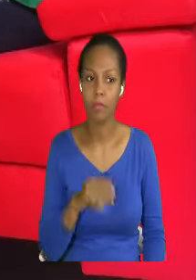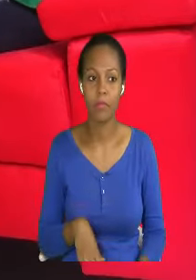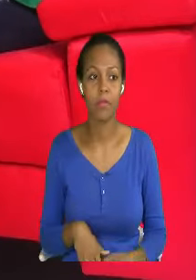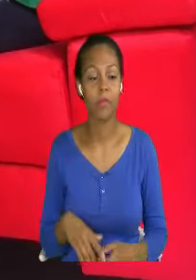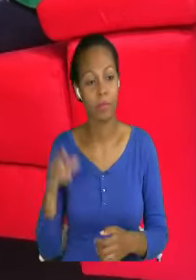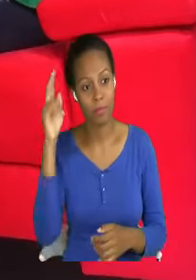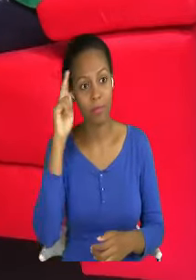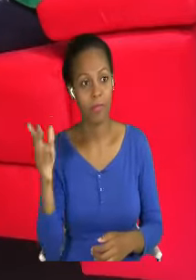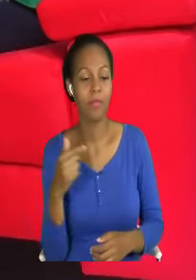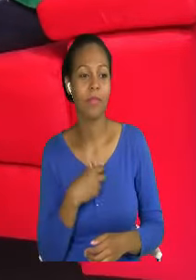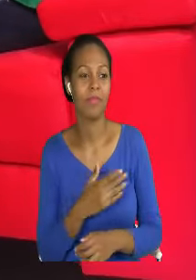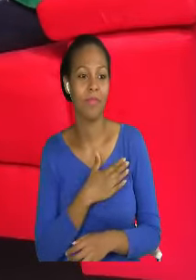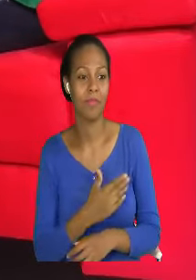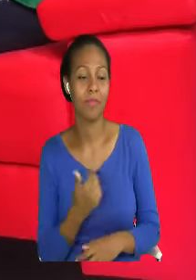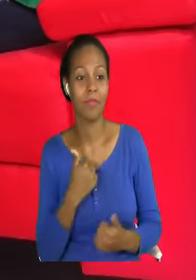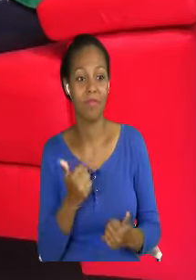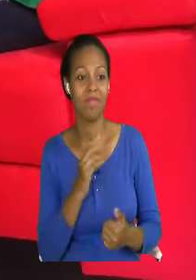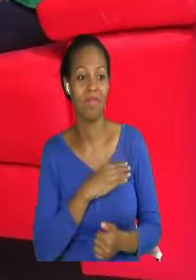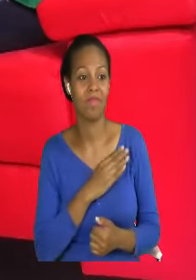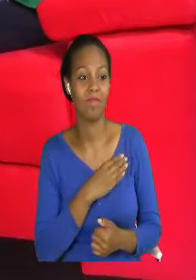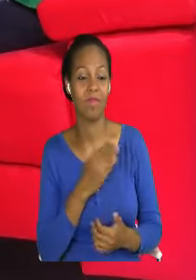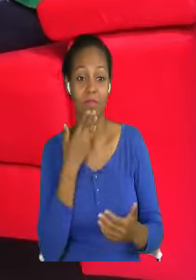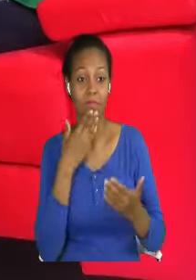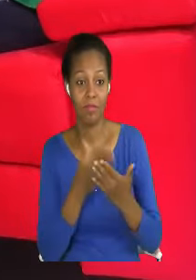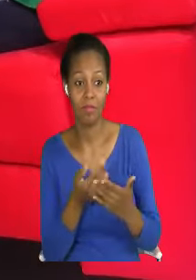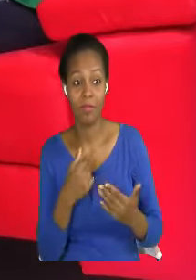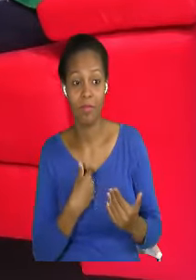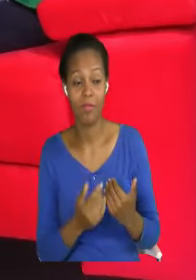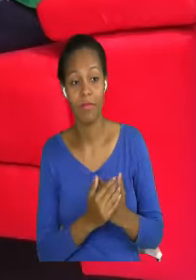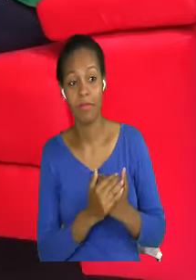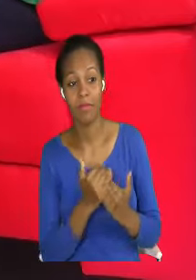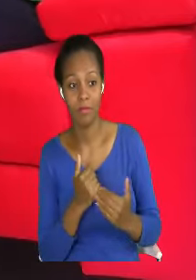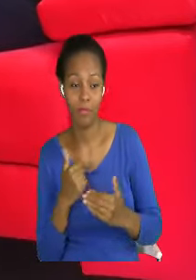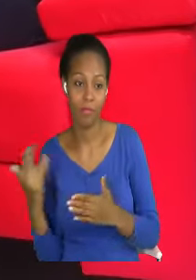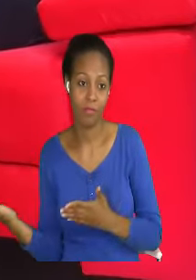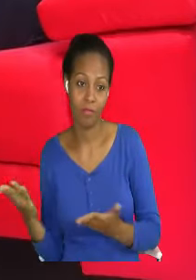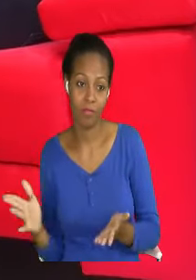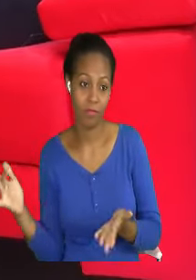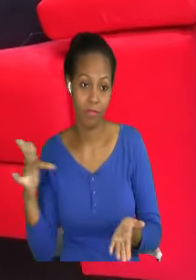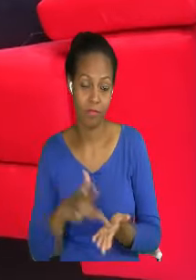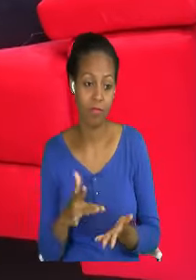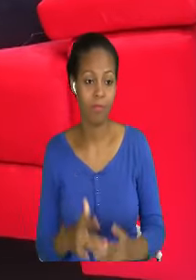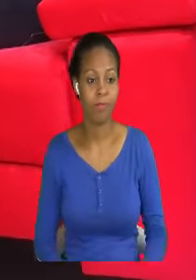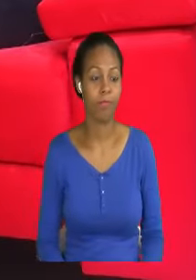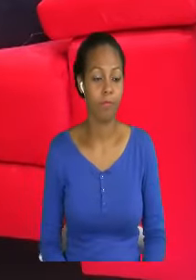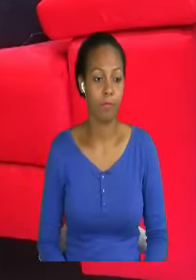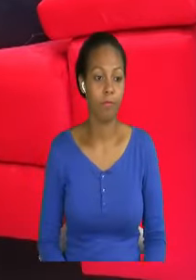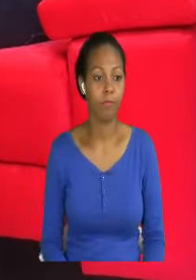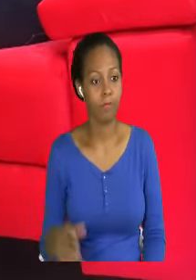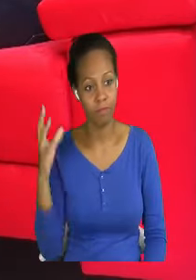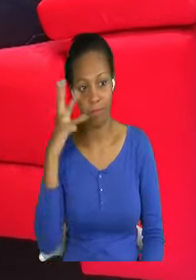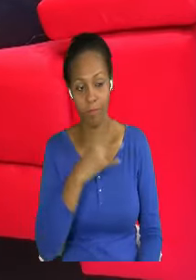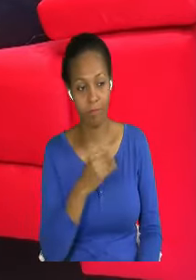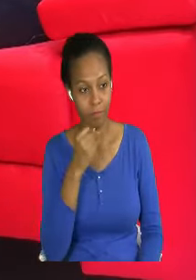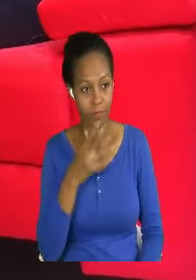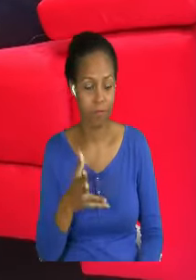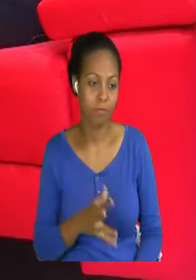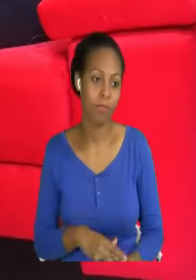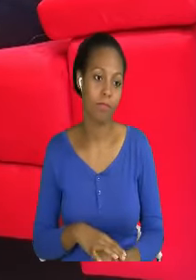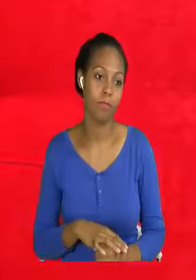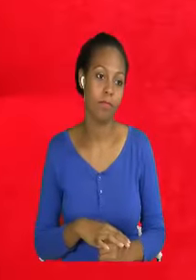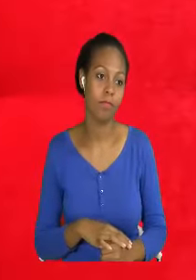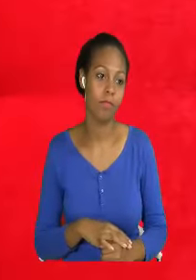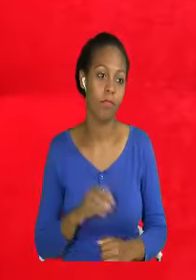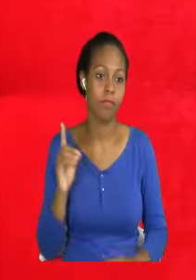estamos? Bueno, bien, muchas gracias por invitarme a este programa. Muy bonito. Bueno,